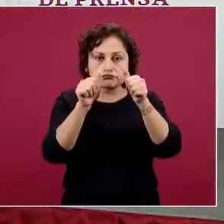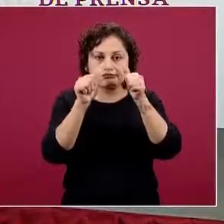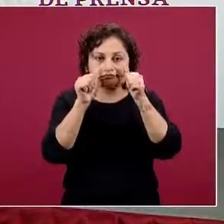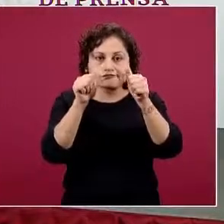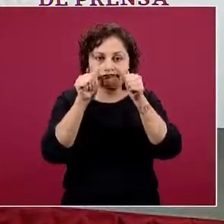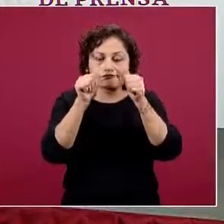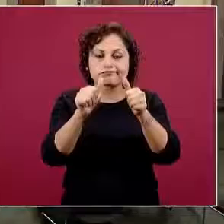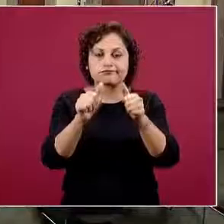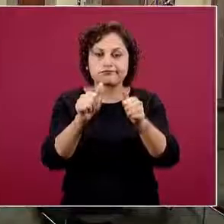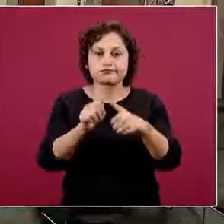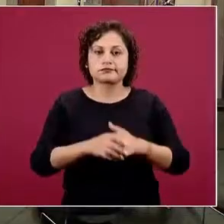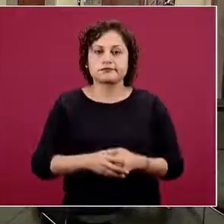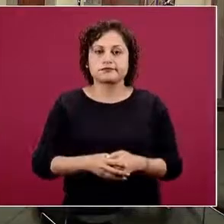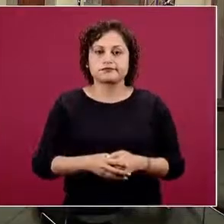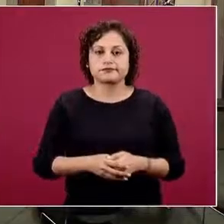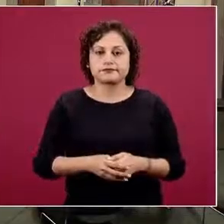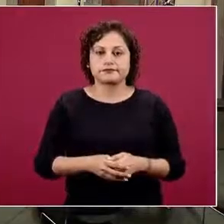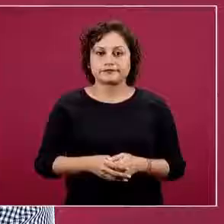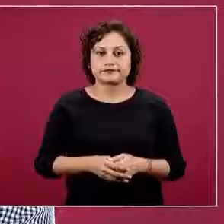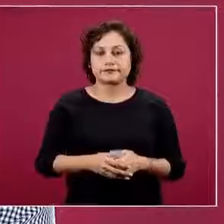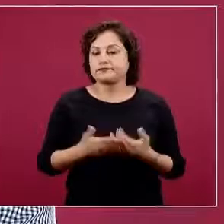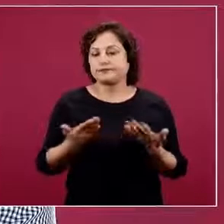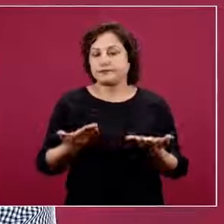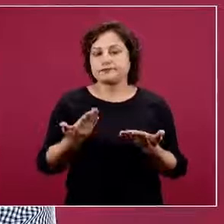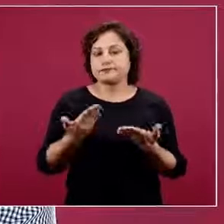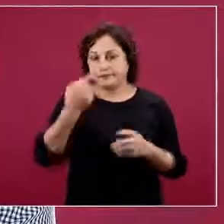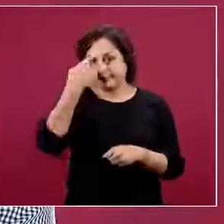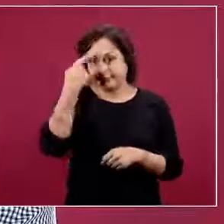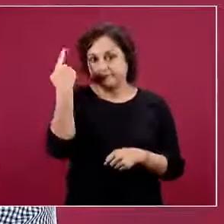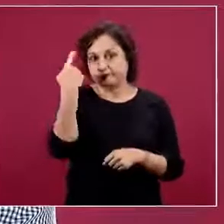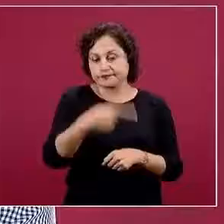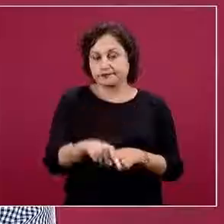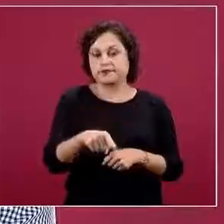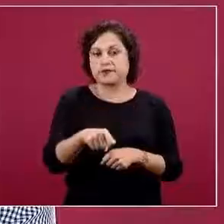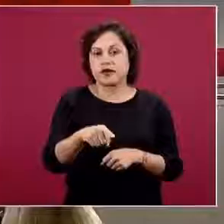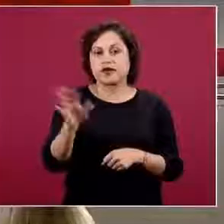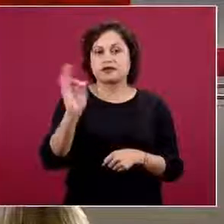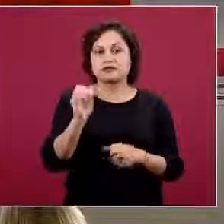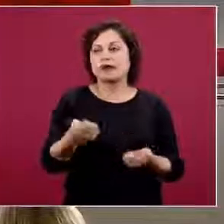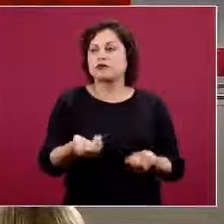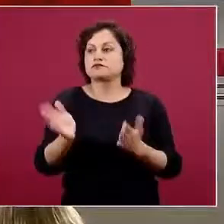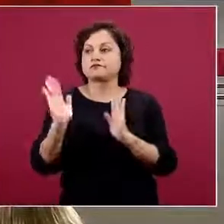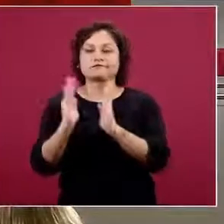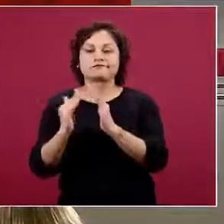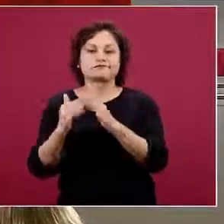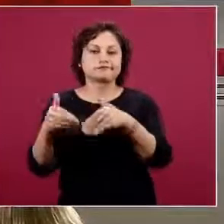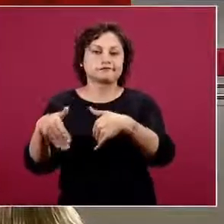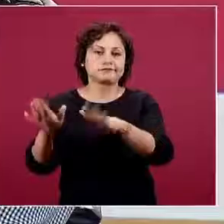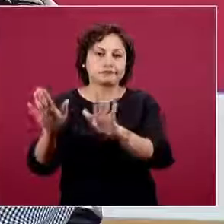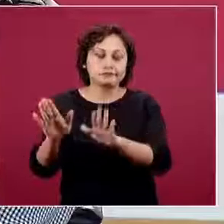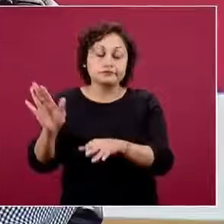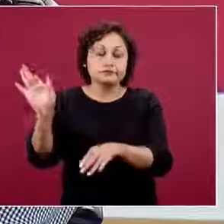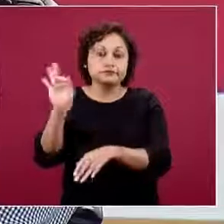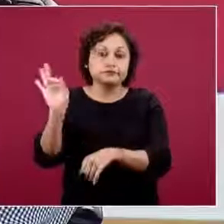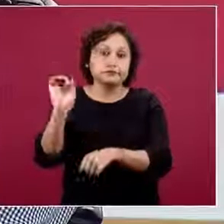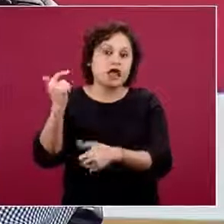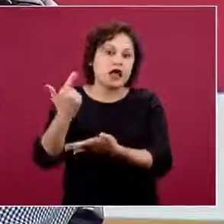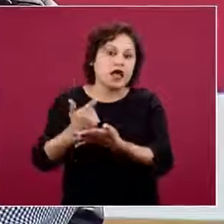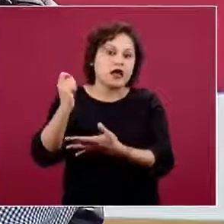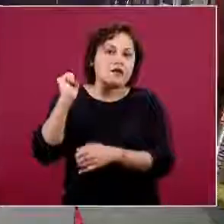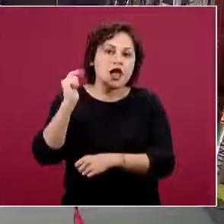ambiente hospitalario antes de que pueda haber alguna complicación en domicilio que fuera inoportuna